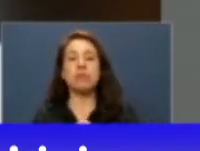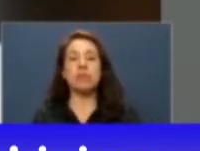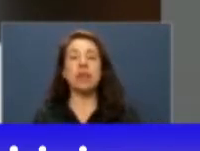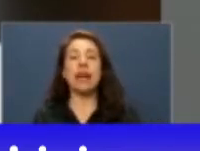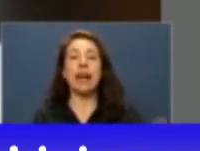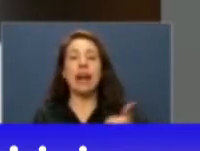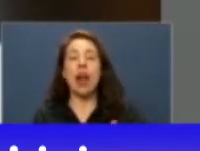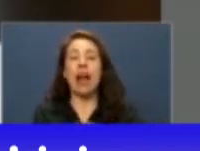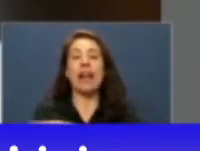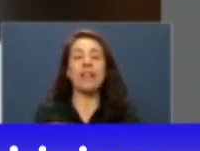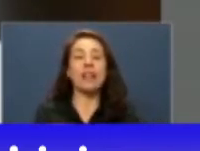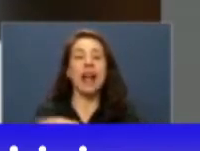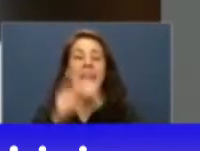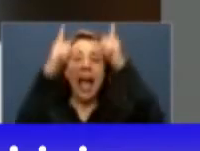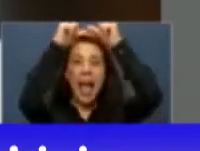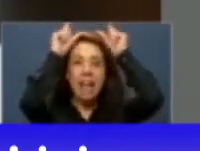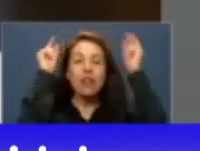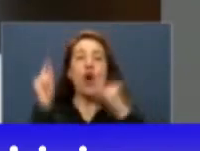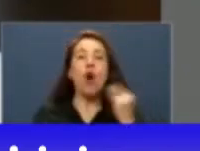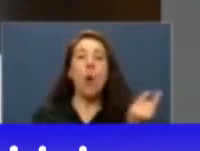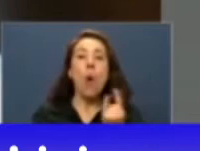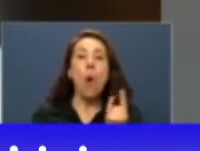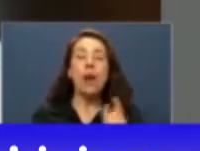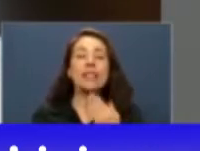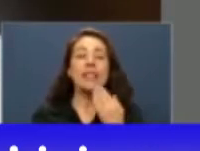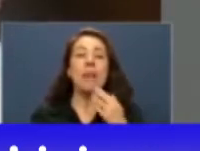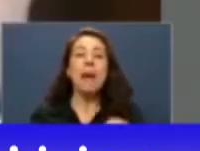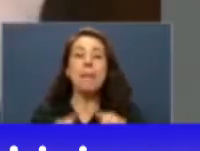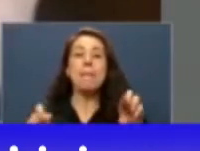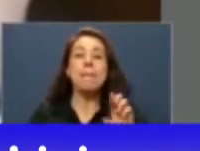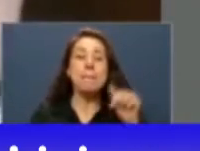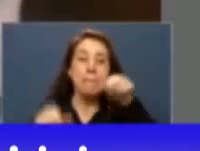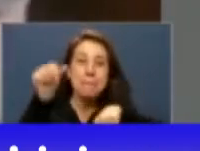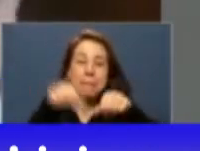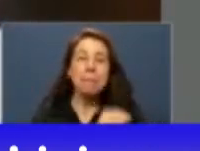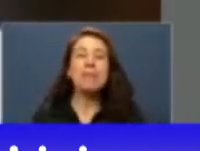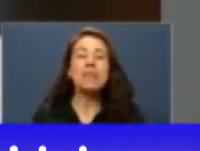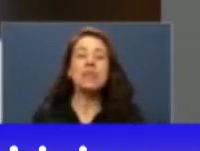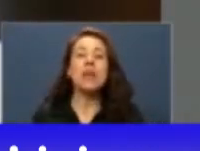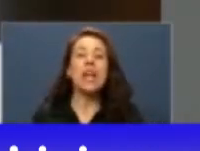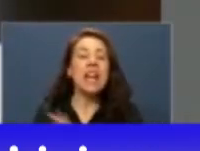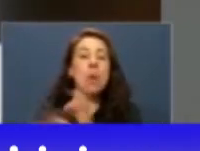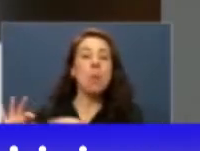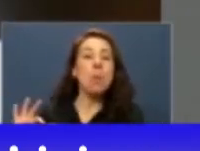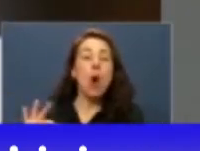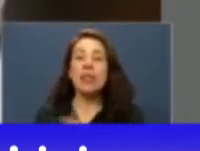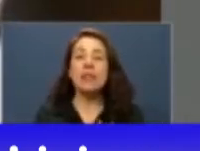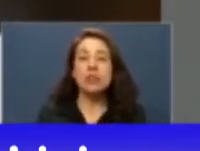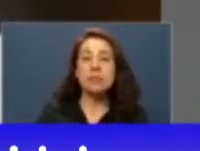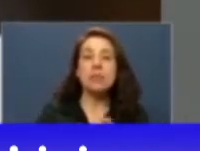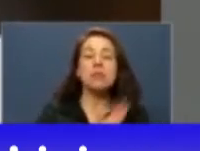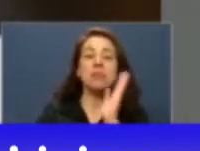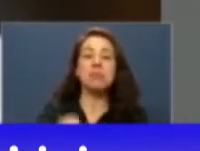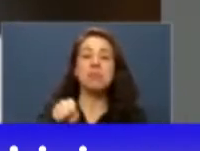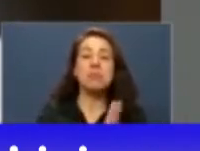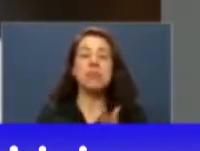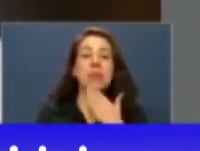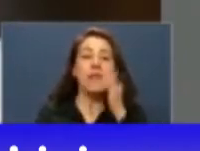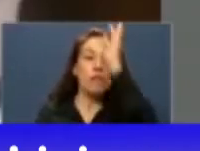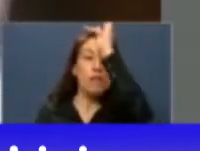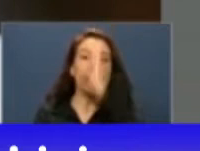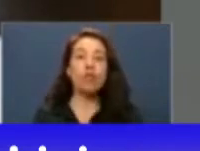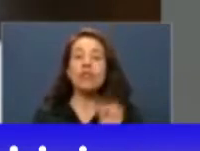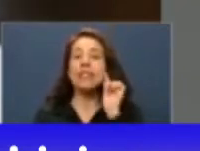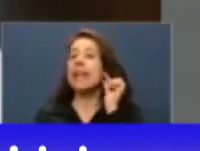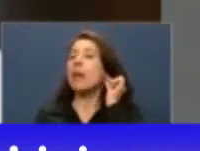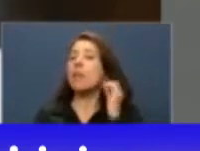cargos de jefatura enfermería de urgencias y pabellón sin ningún tipo de evaluación ni fundamentación desvinculaciones de función